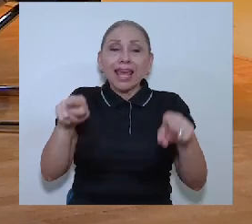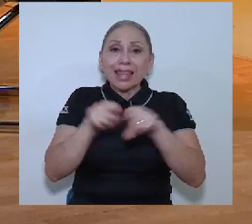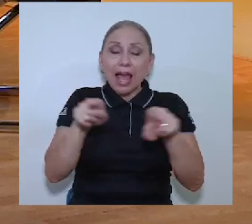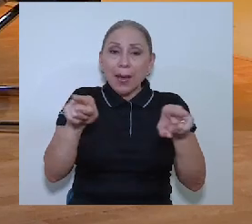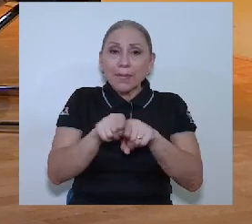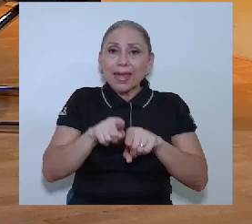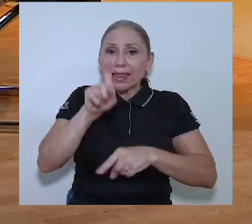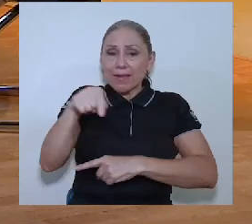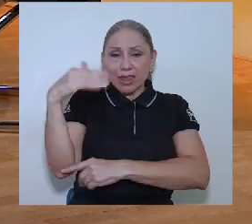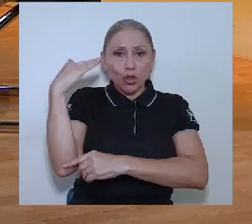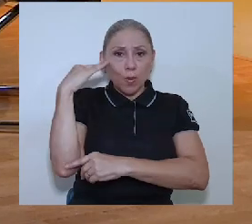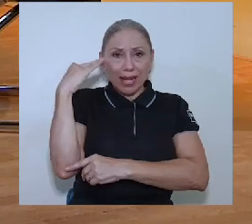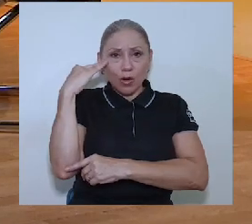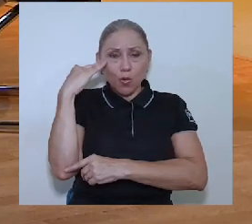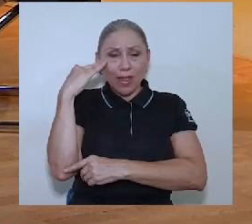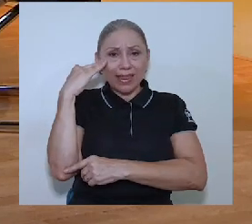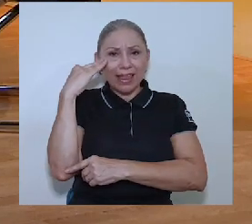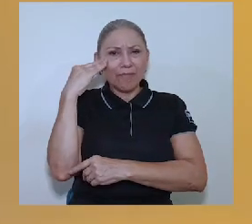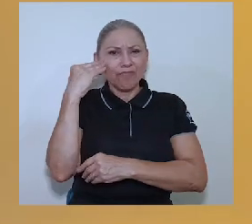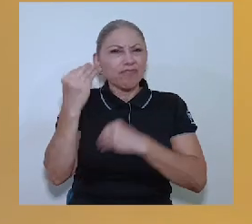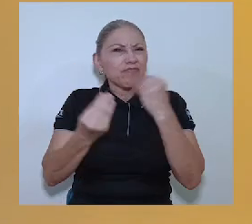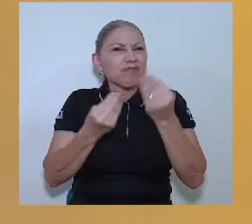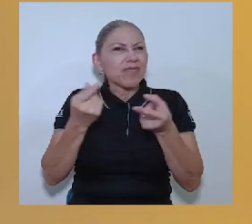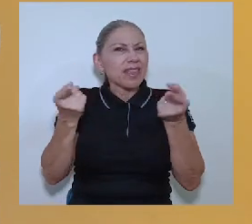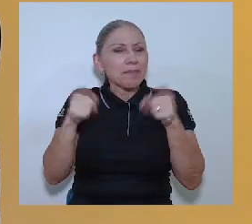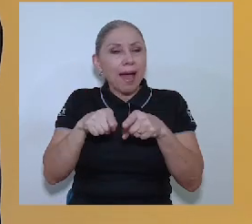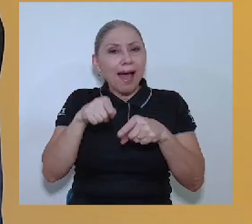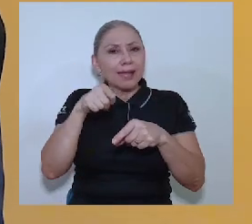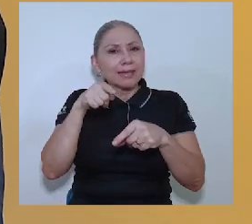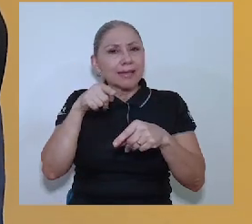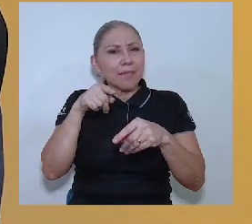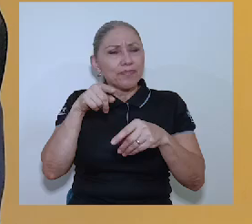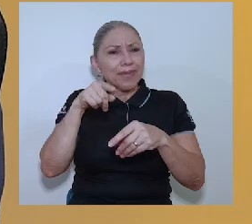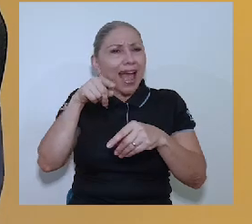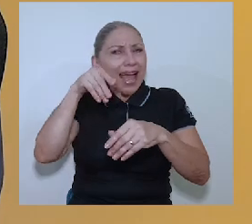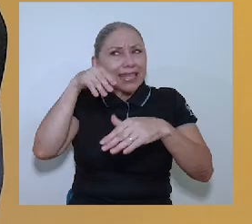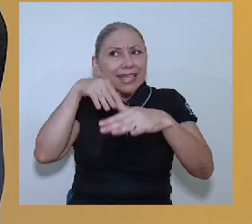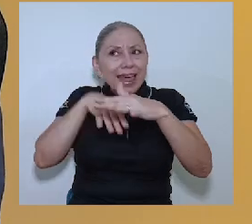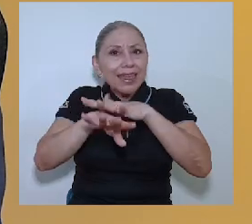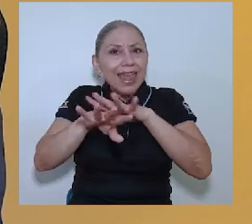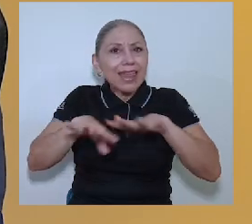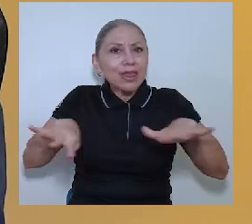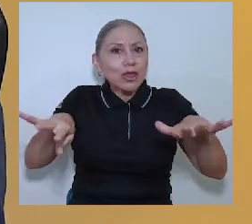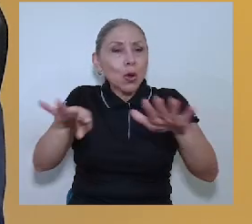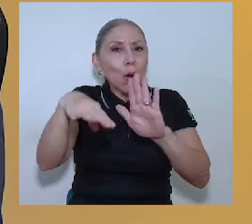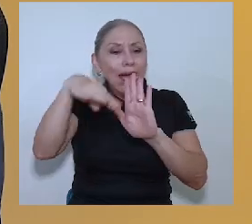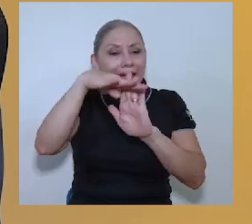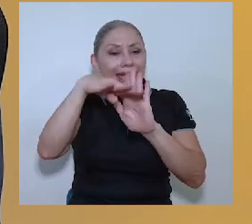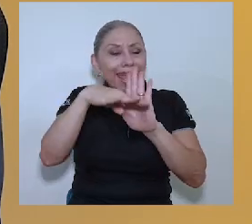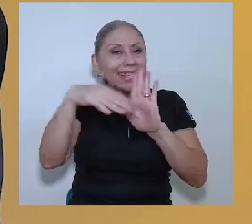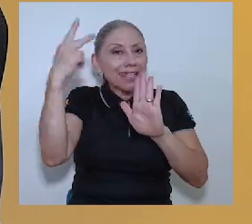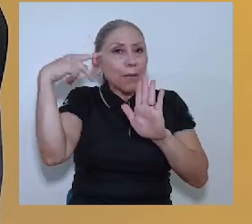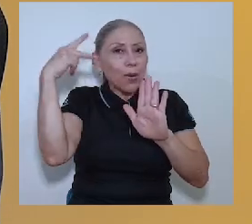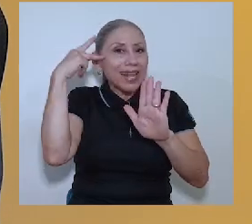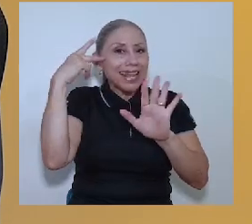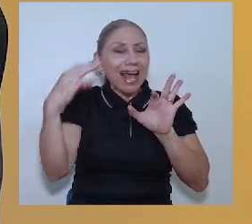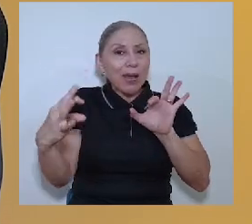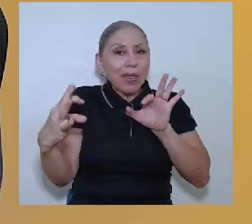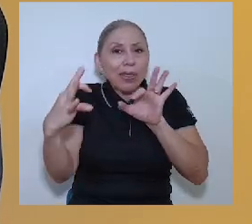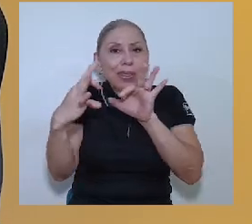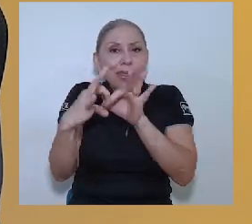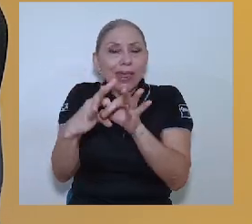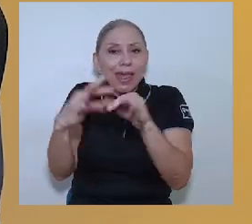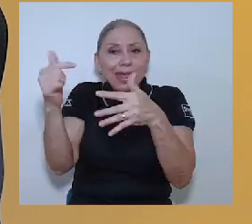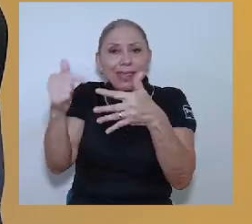cuenta hacia adentro esa política totalmente plegada a una serie de intereses petroleros,